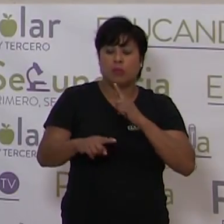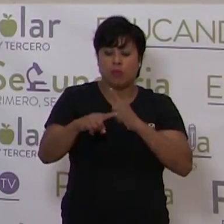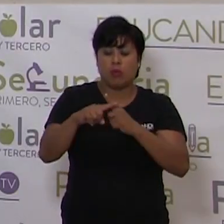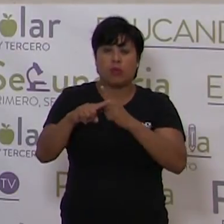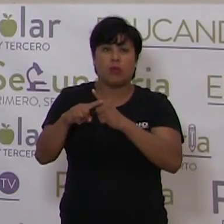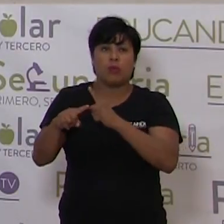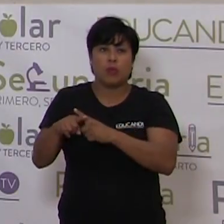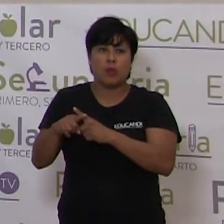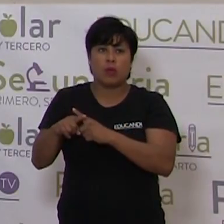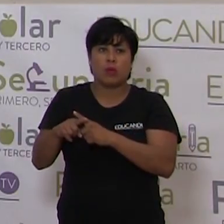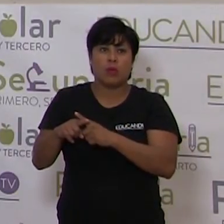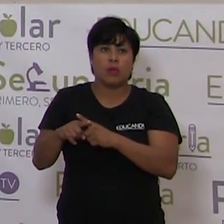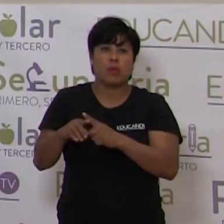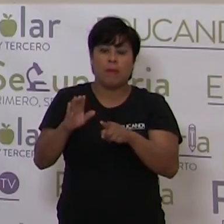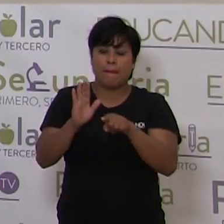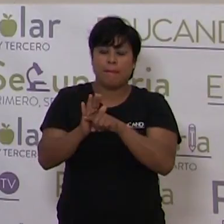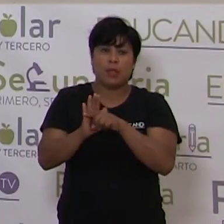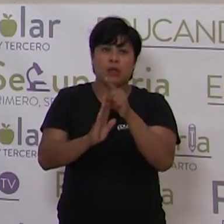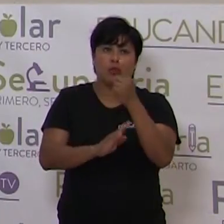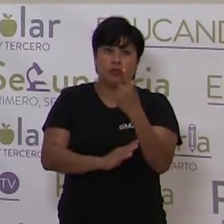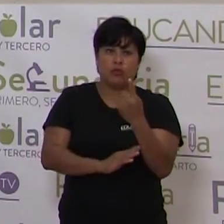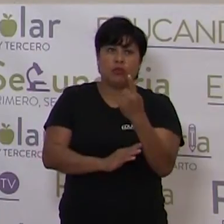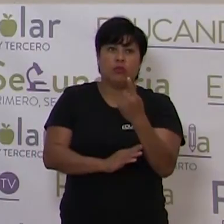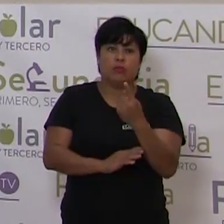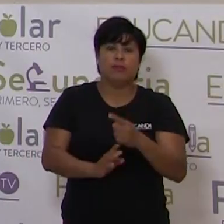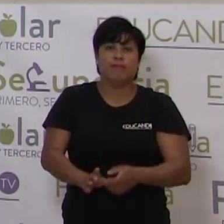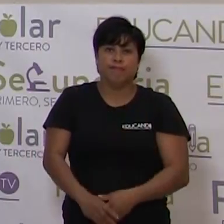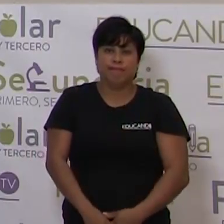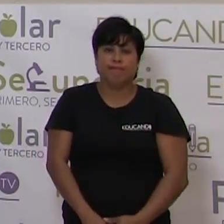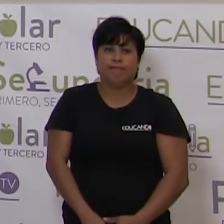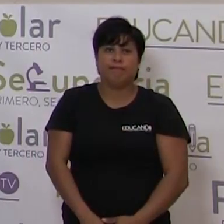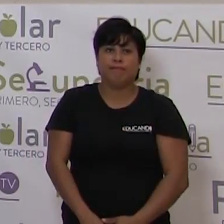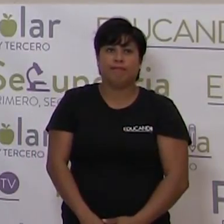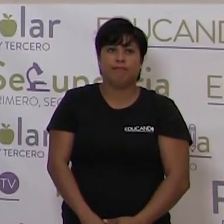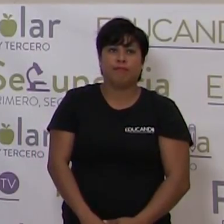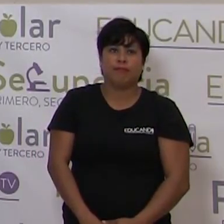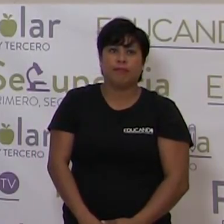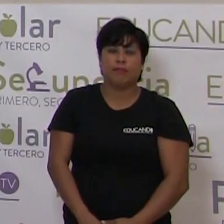multiplicar por menos 1.